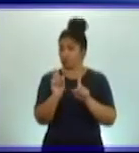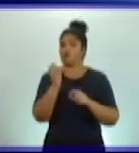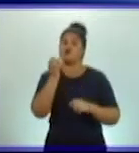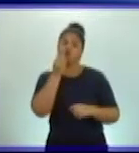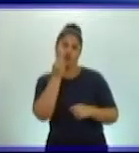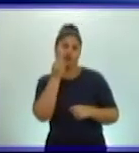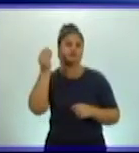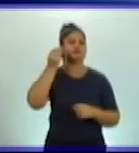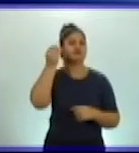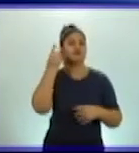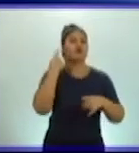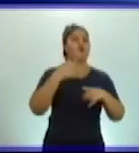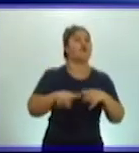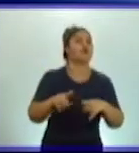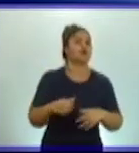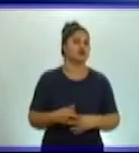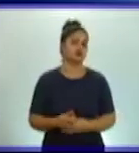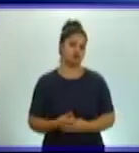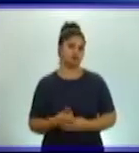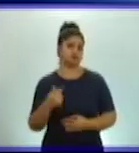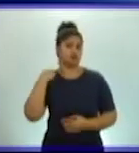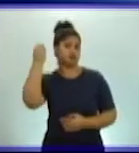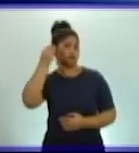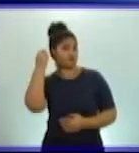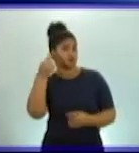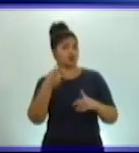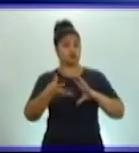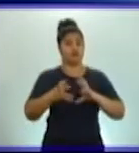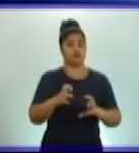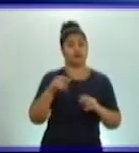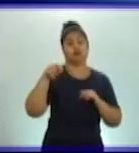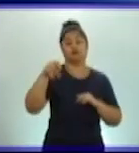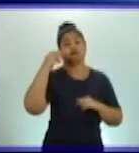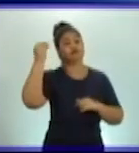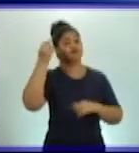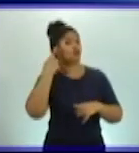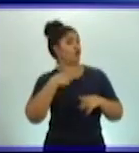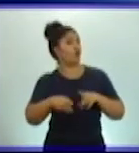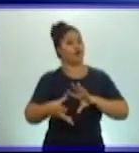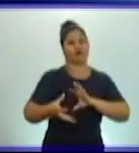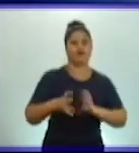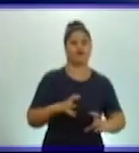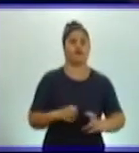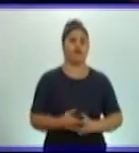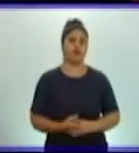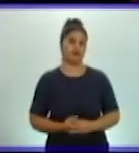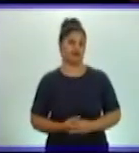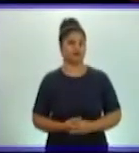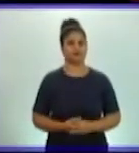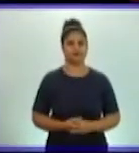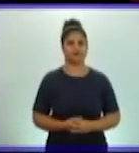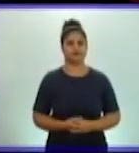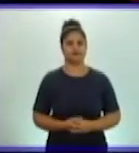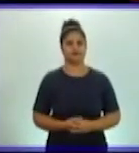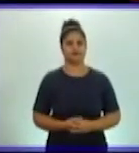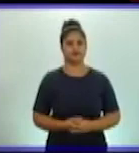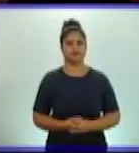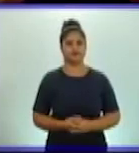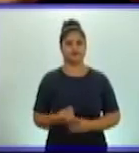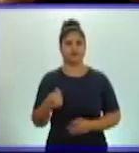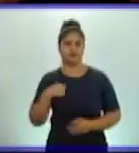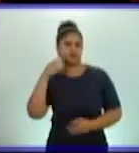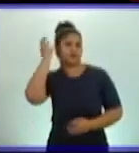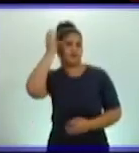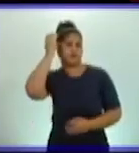una posición crítica ante algo, porque yo tengo que decir qué es lo que pienso, qué es lo que creo, y el profesor entonces es el encargado